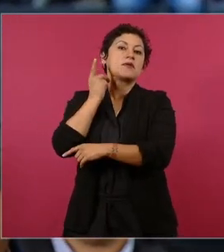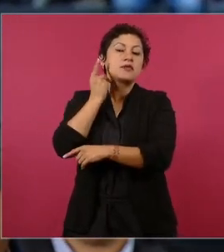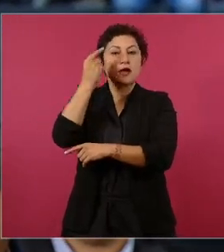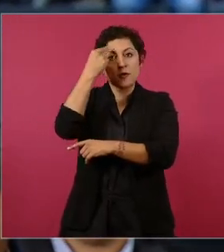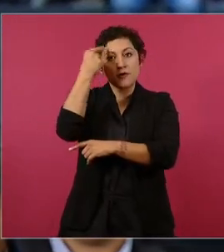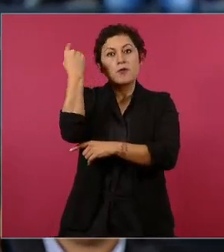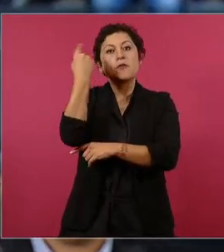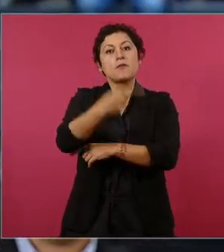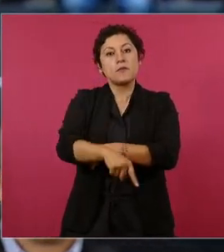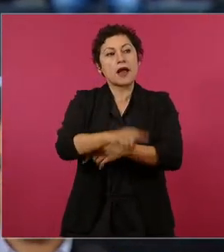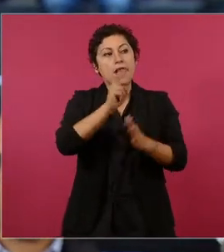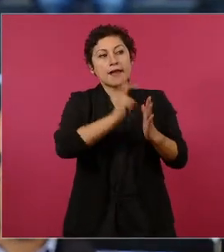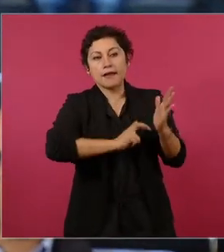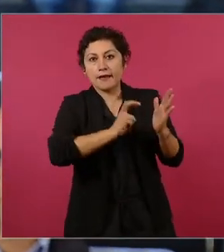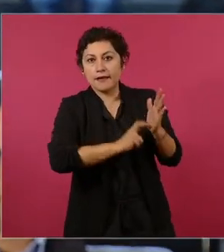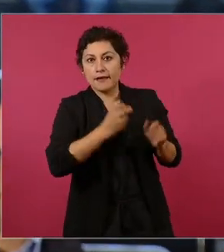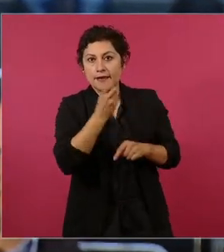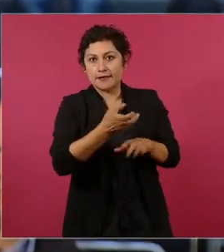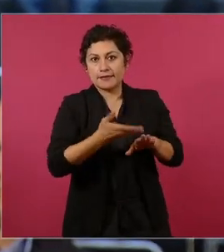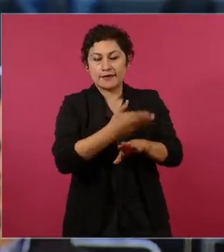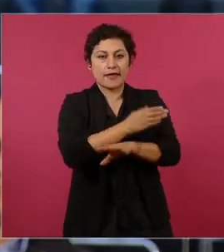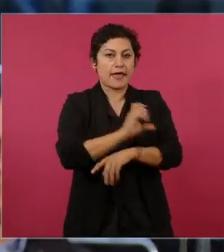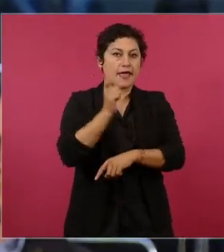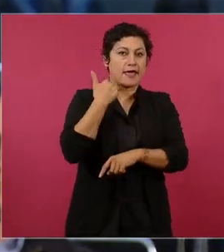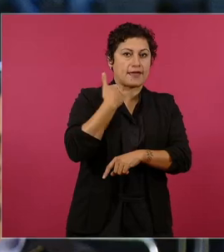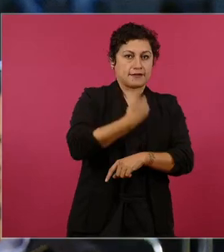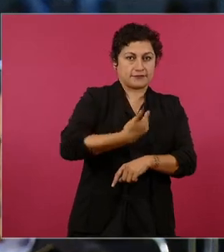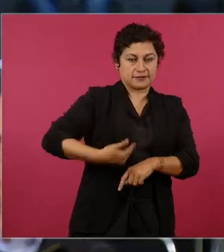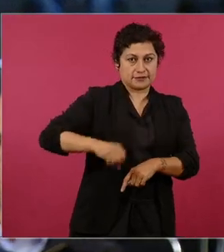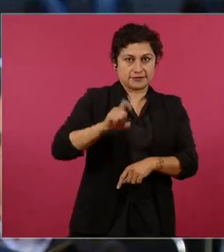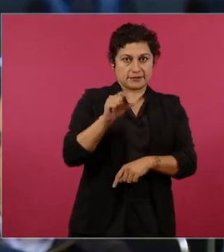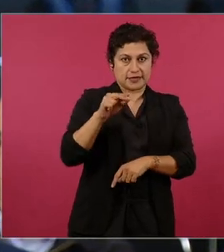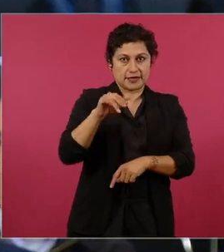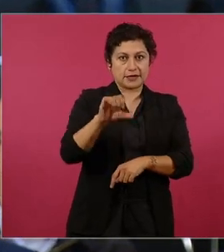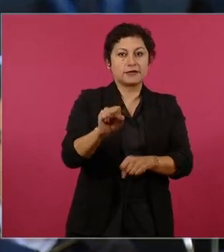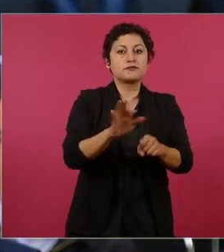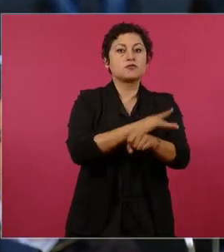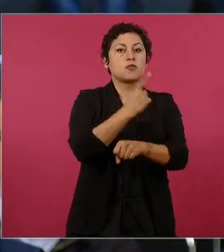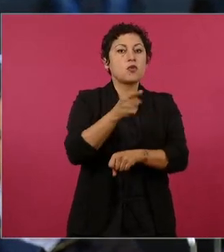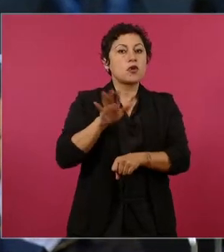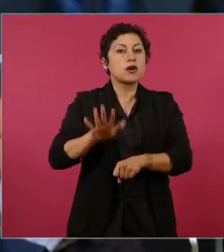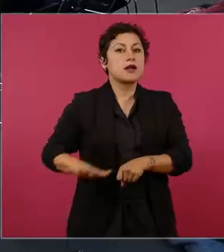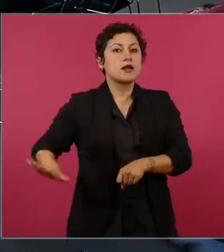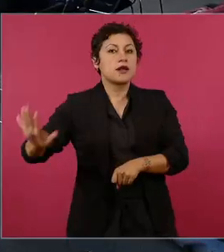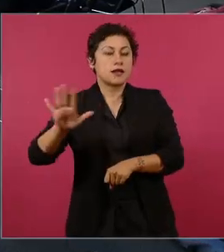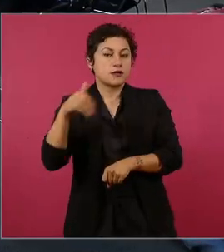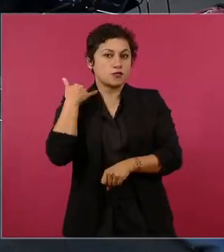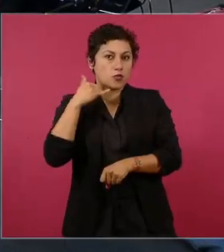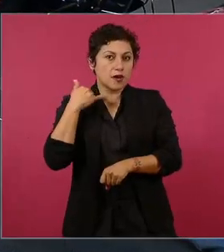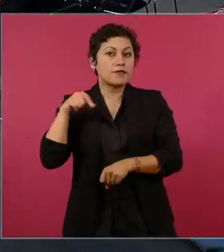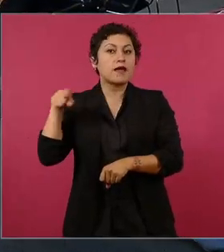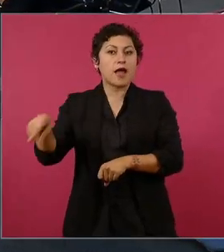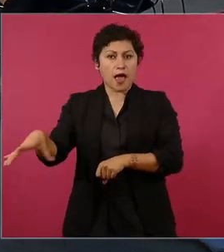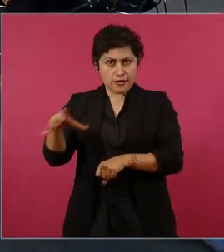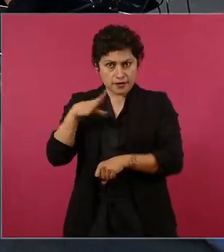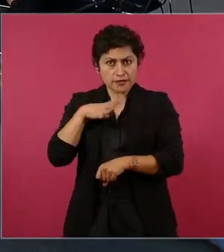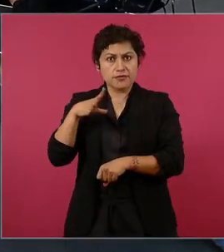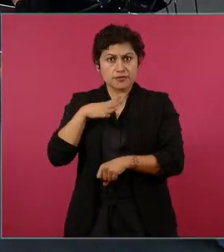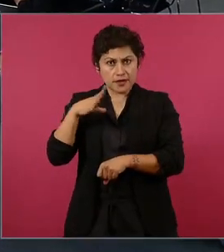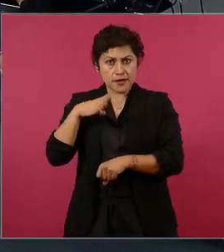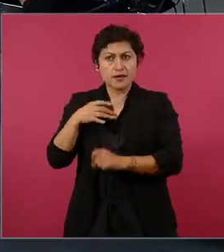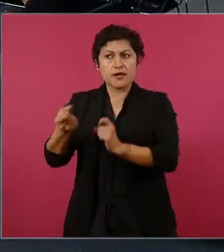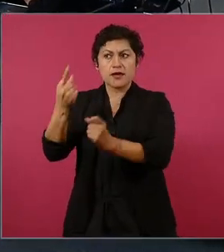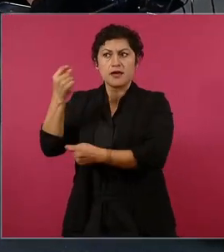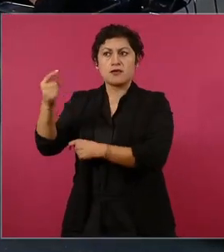Salinas, porque hay condiciones en Yucatán donde hay siervos de la gleba y el enequenero regresa a